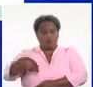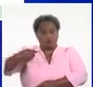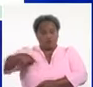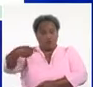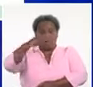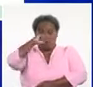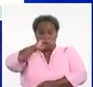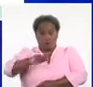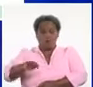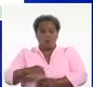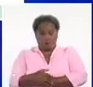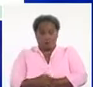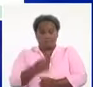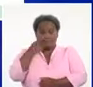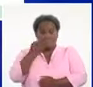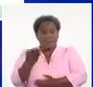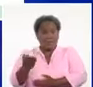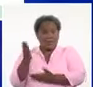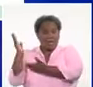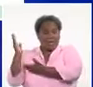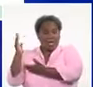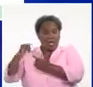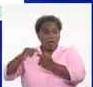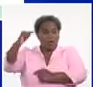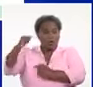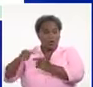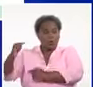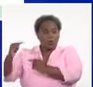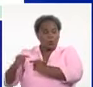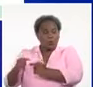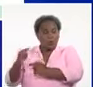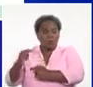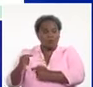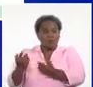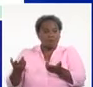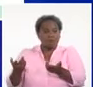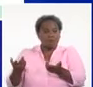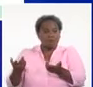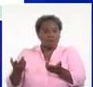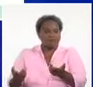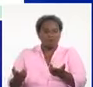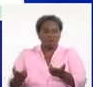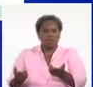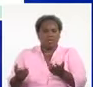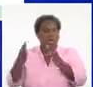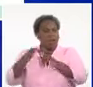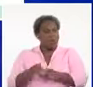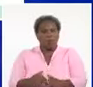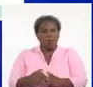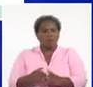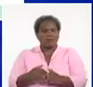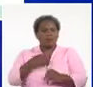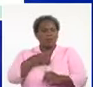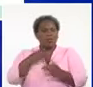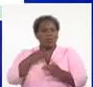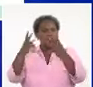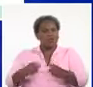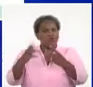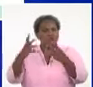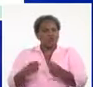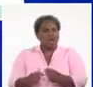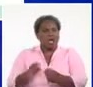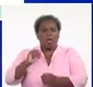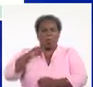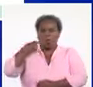lo cual evidencia que no han dado resultados, no han dado las